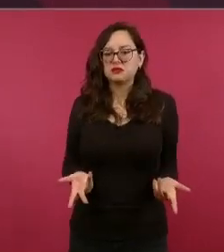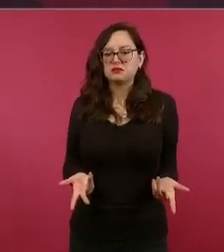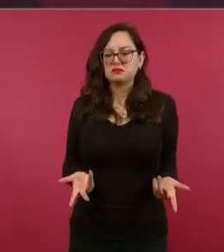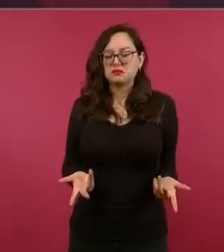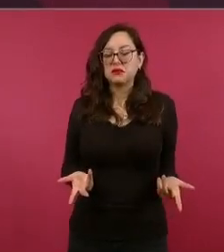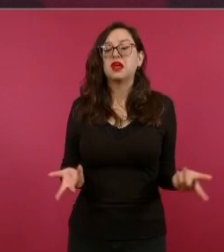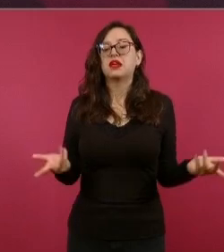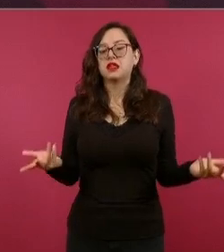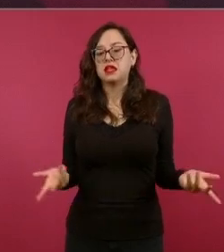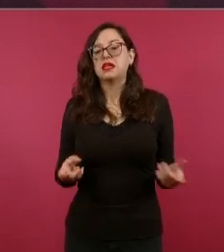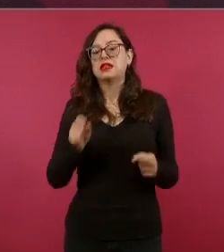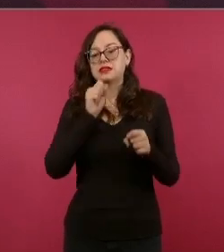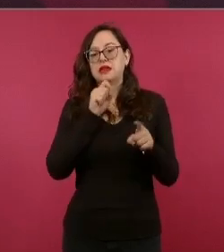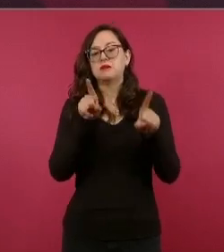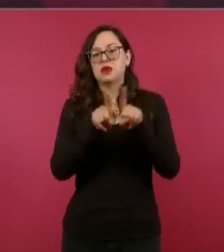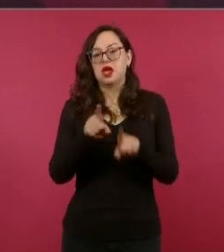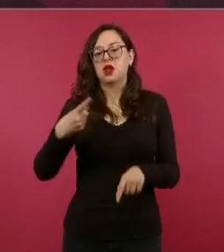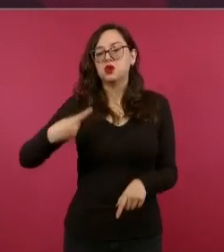sugerencias